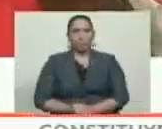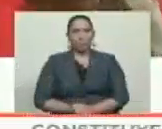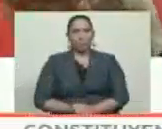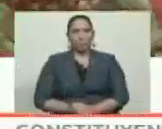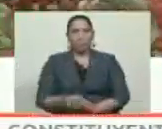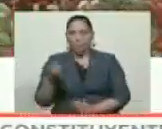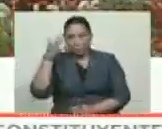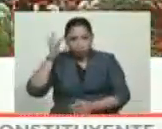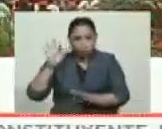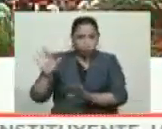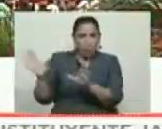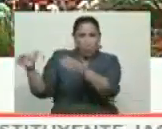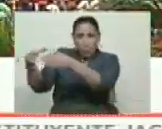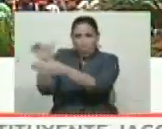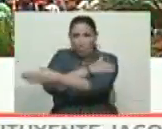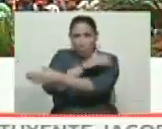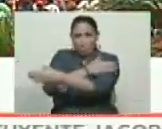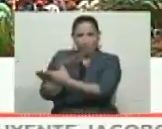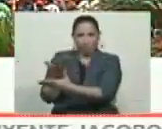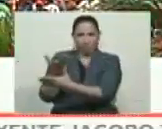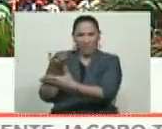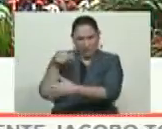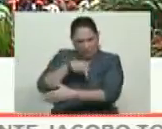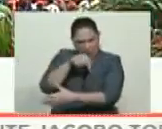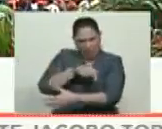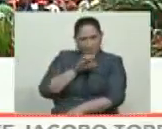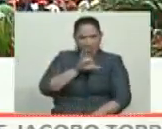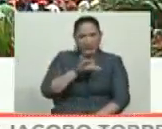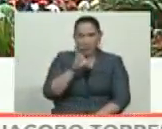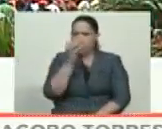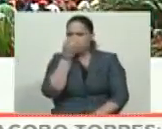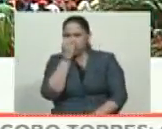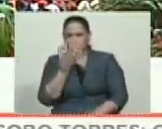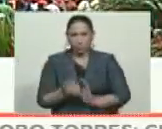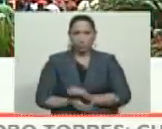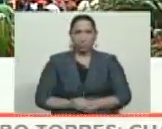Ellos creen en un país de comiquita.